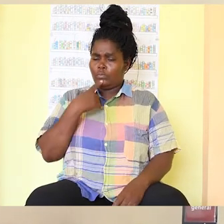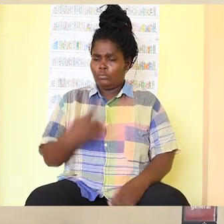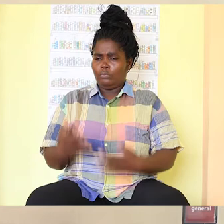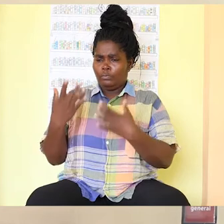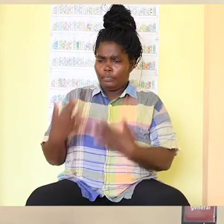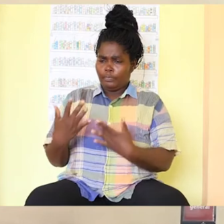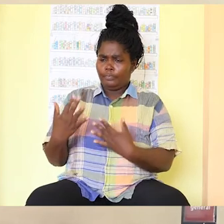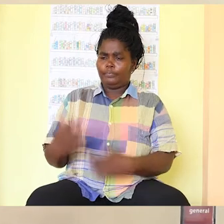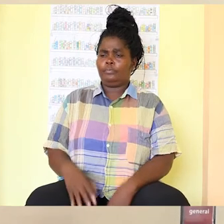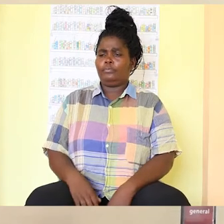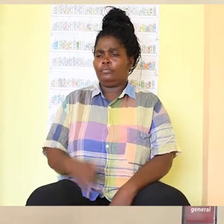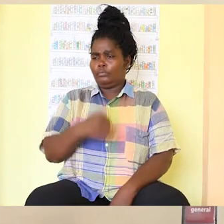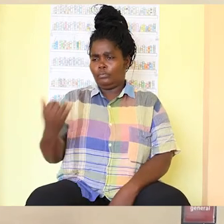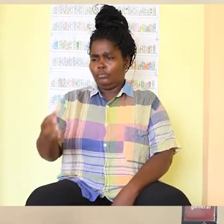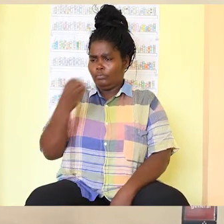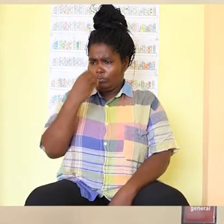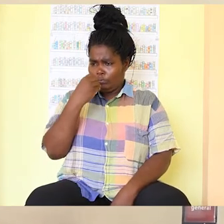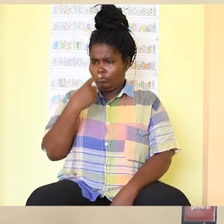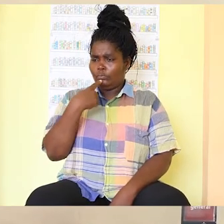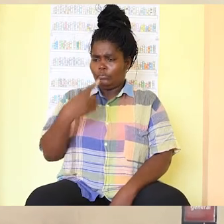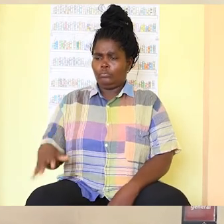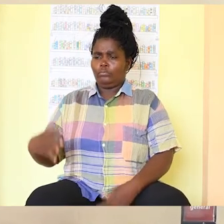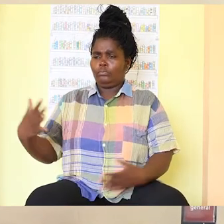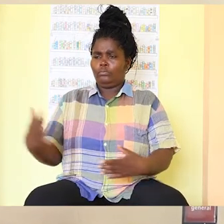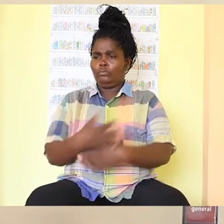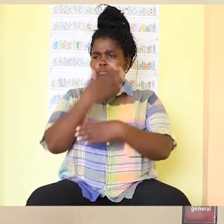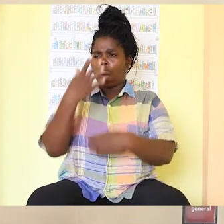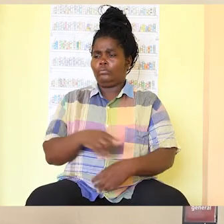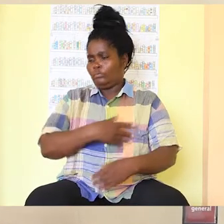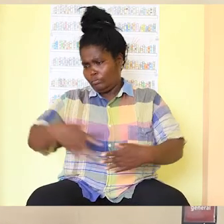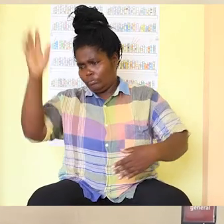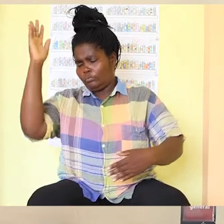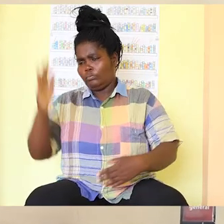esperaré y comeré hasta hartarme. Pasa.